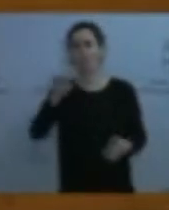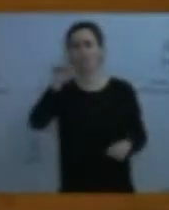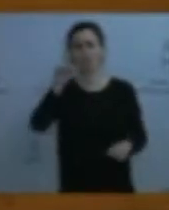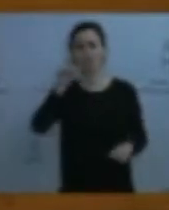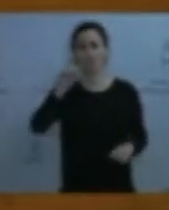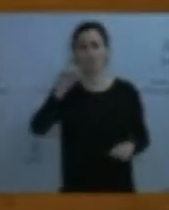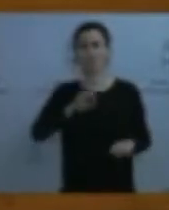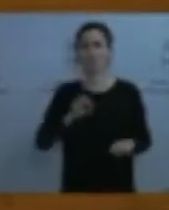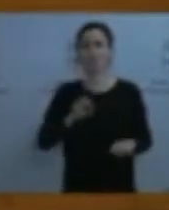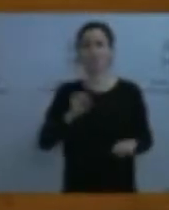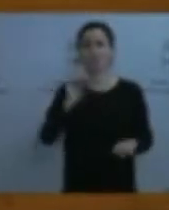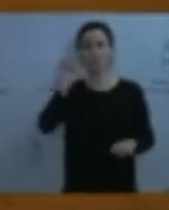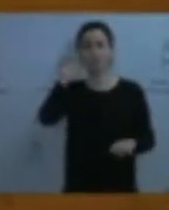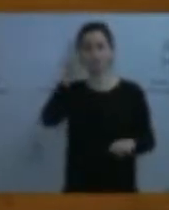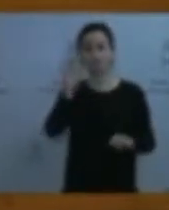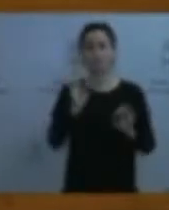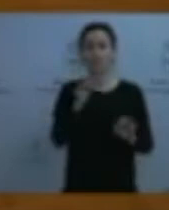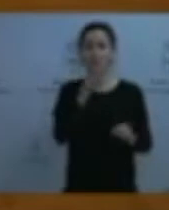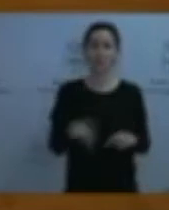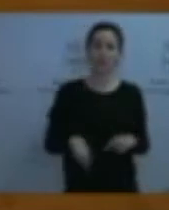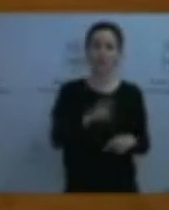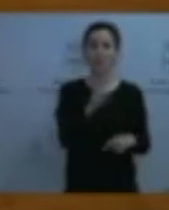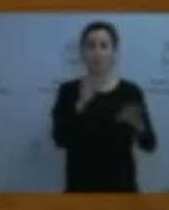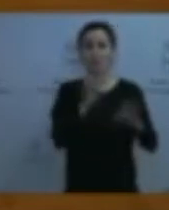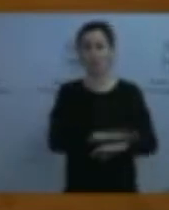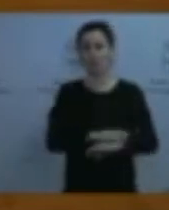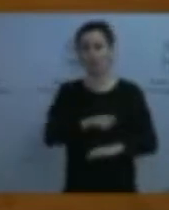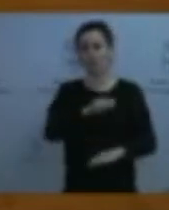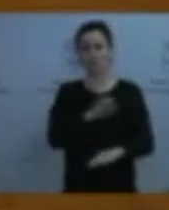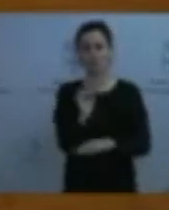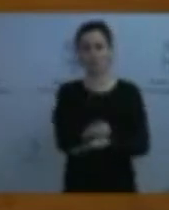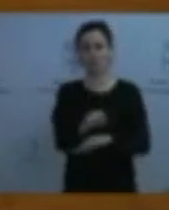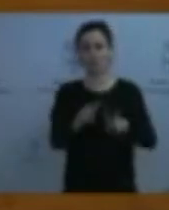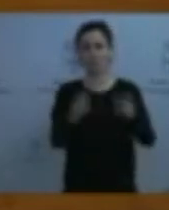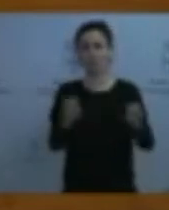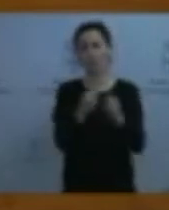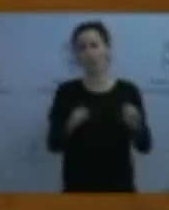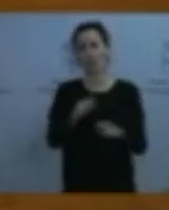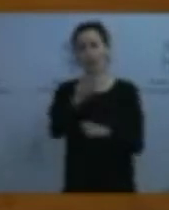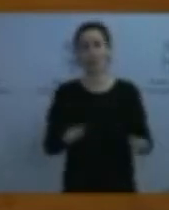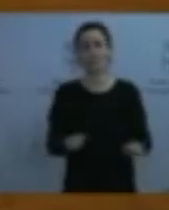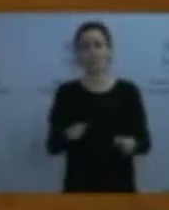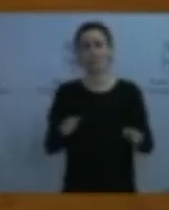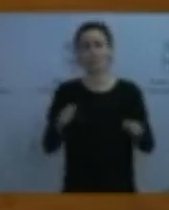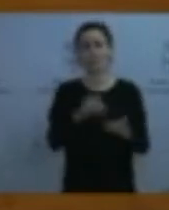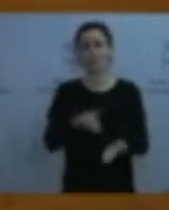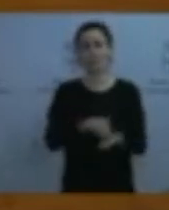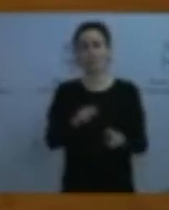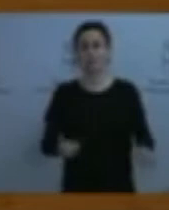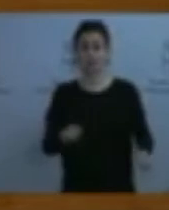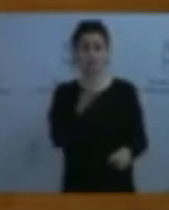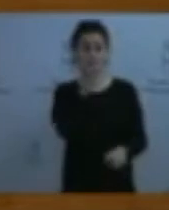Candás, ahora en Manchester, decía que desde el Gobierno de España se ha ignorado el tema, a pesar de que la vida de cientos de miles de personas está pendiente de un